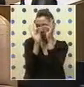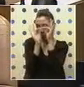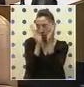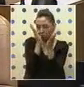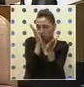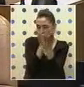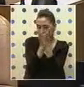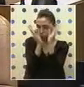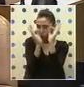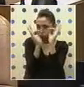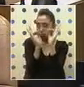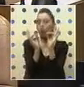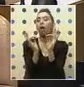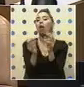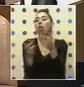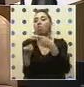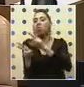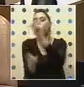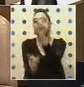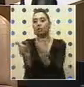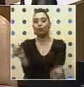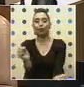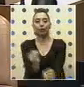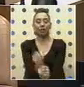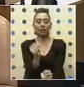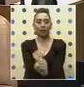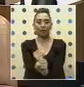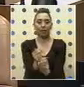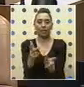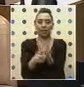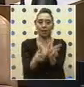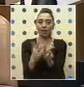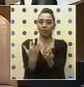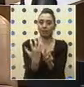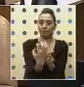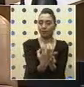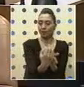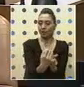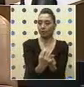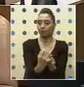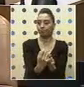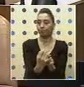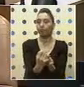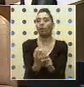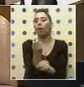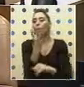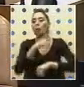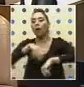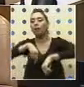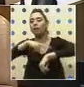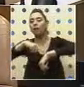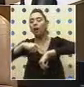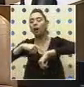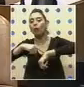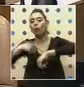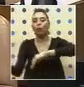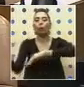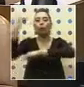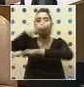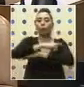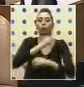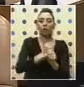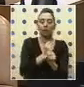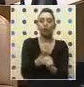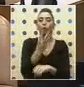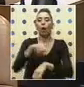lo que son los derechos de los trabajadores de ferrocarriles en cuanto a jornada, horario de